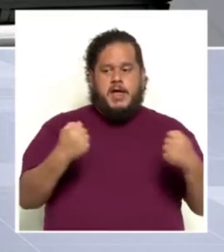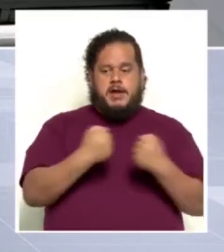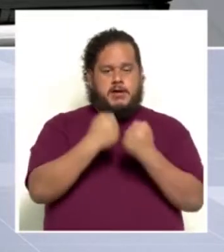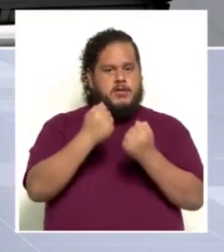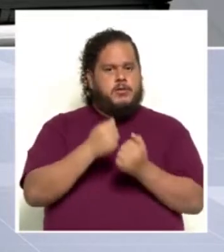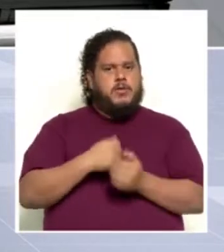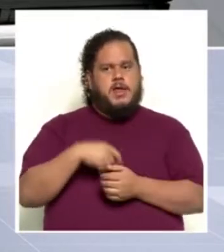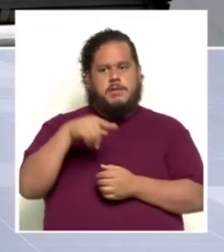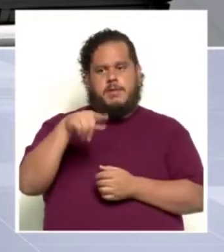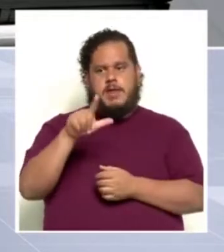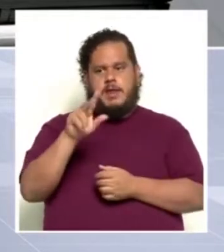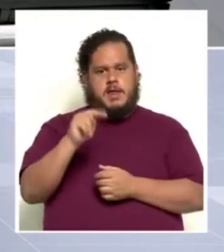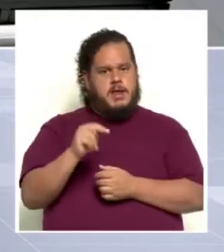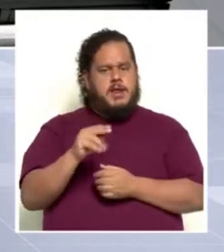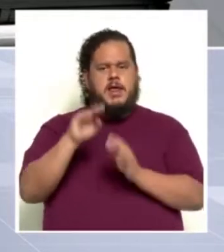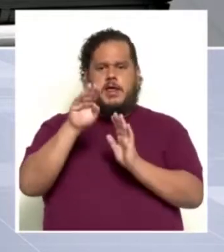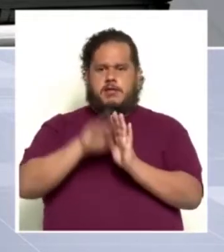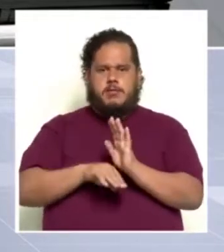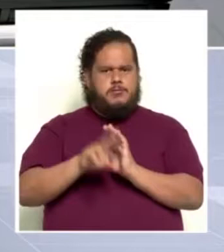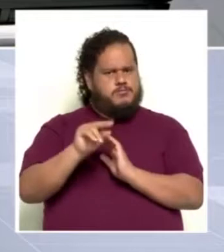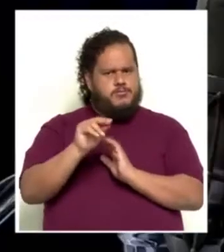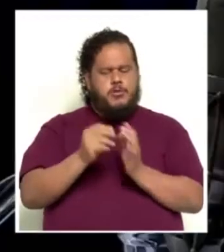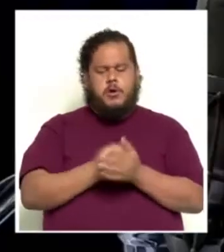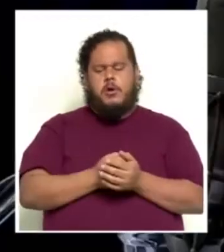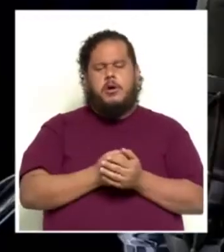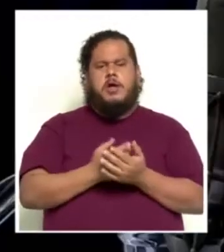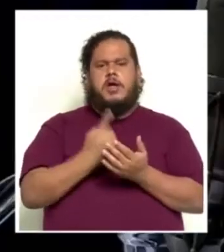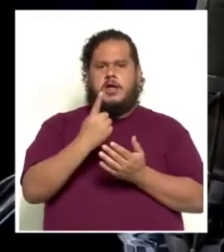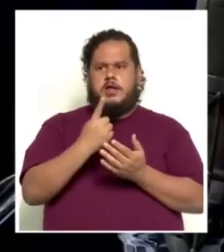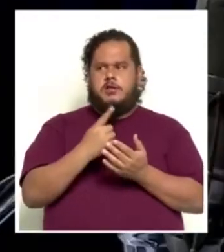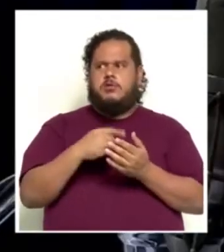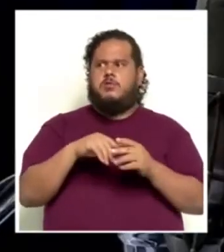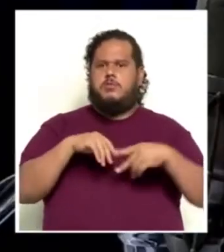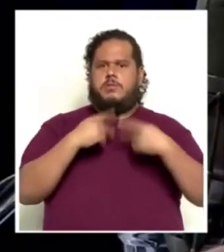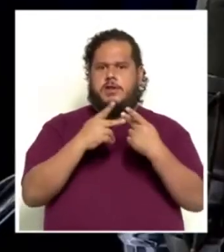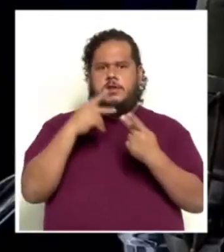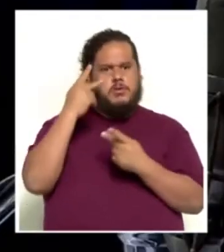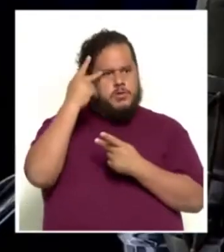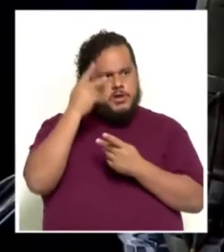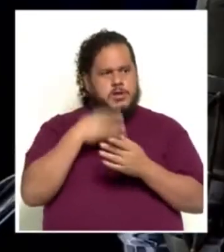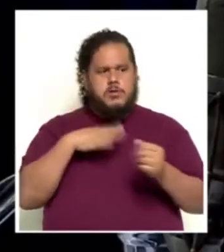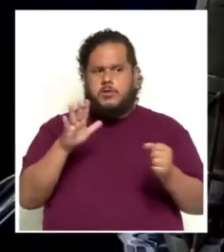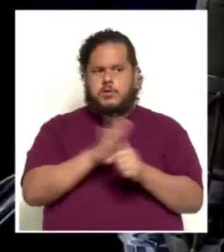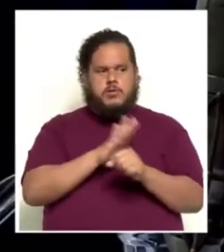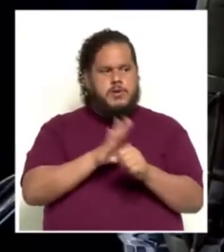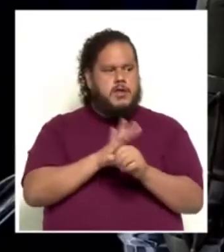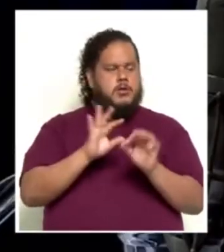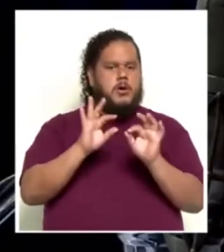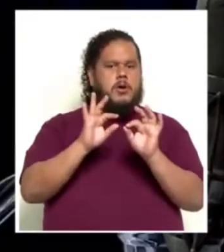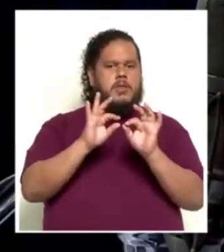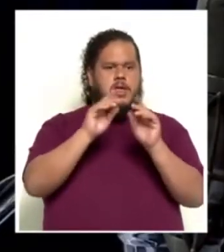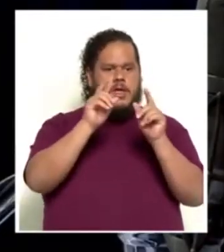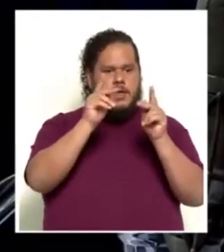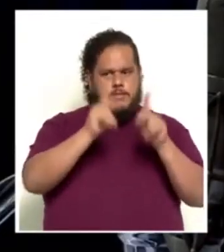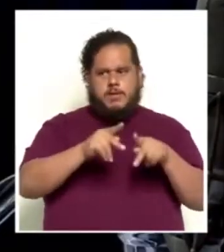es menor, ¿verdad? Es, por otro lado, un partido político repleto de figuras que rápidamente van a querer asumir y